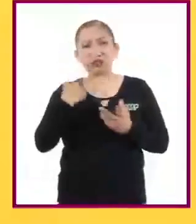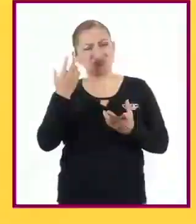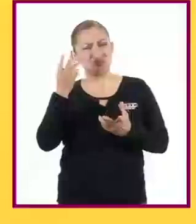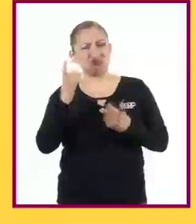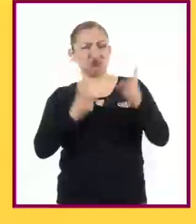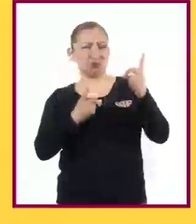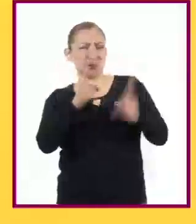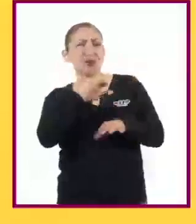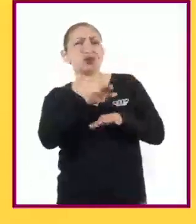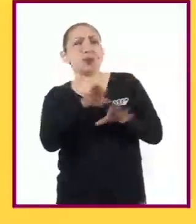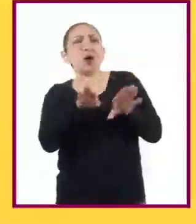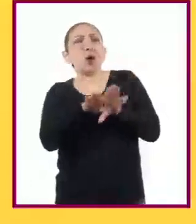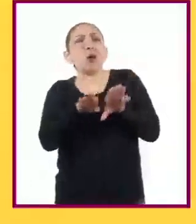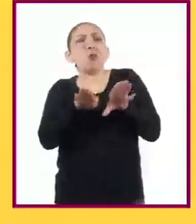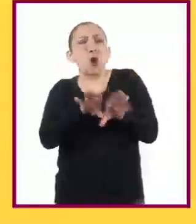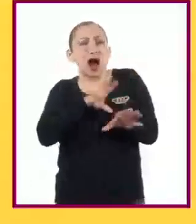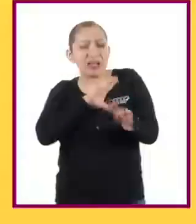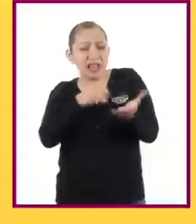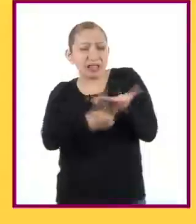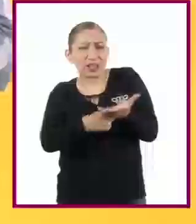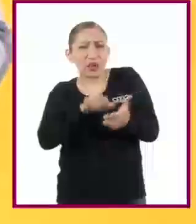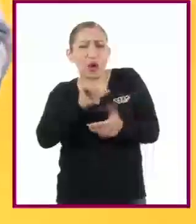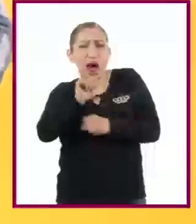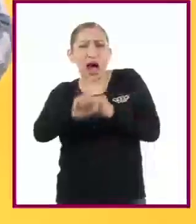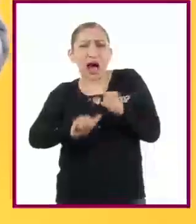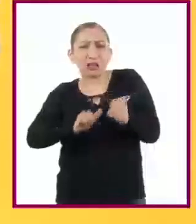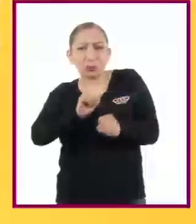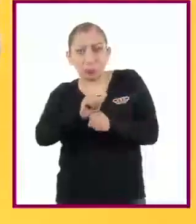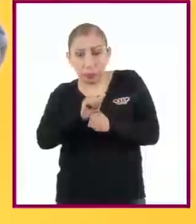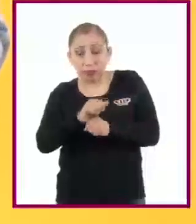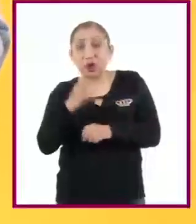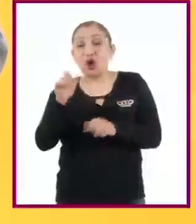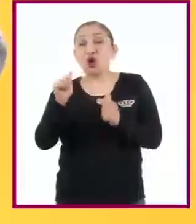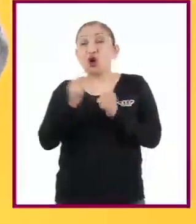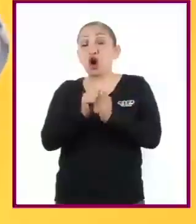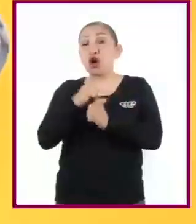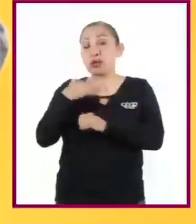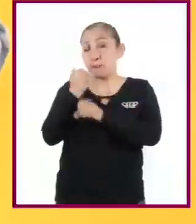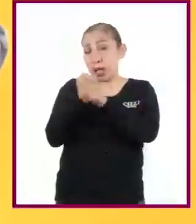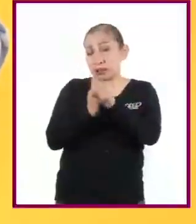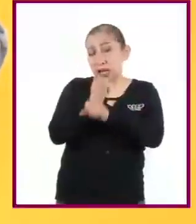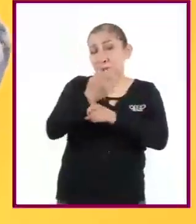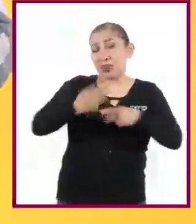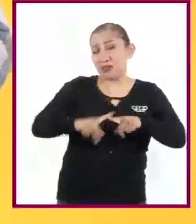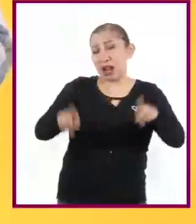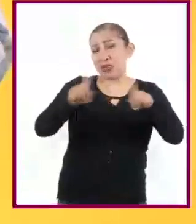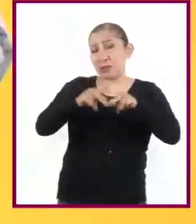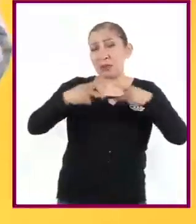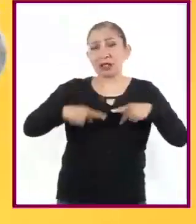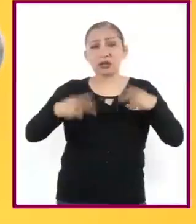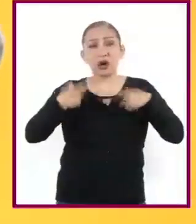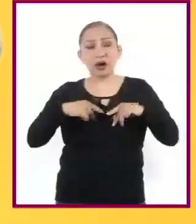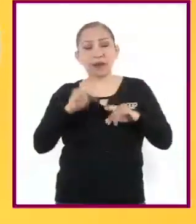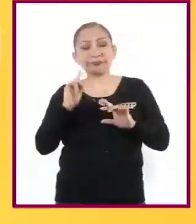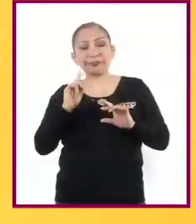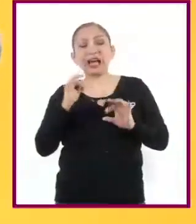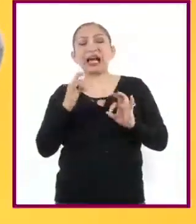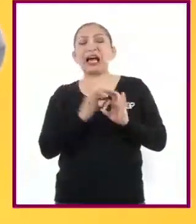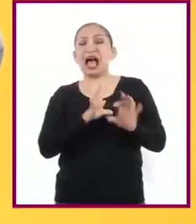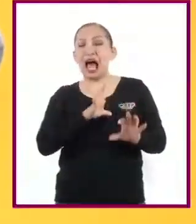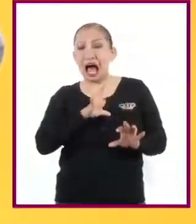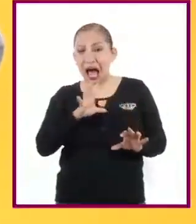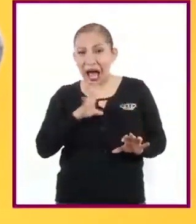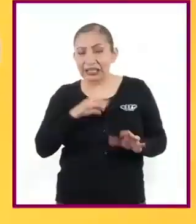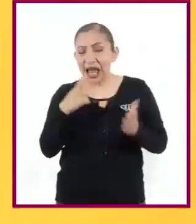interrogantes acerca de cómo estaban formados los átomos. Mediante investigaciones de muchos científicos, se dedujo la existencia